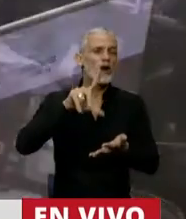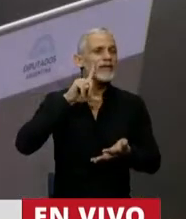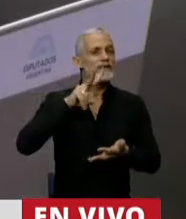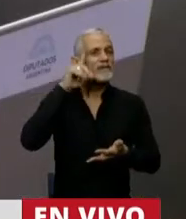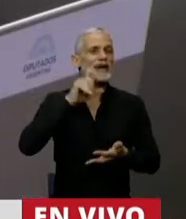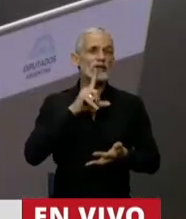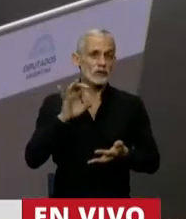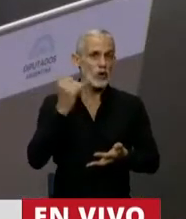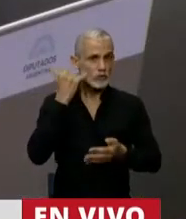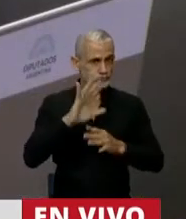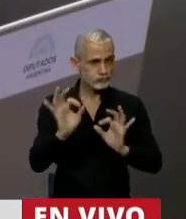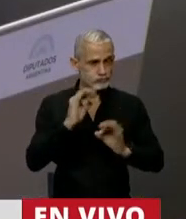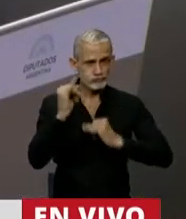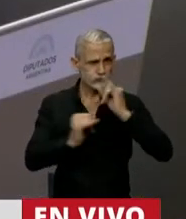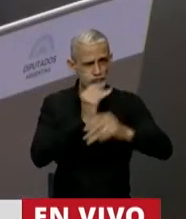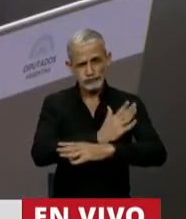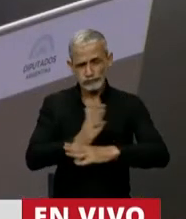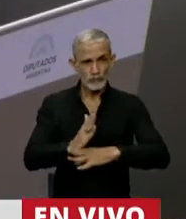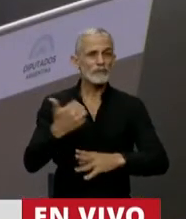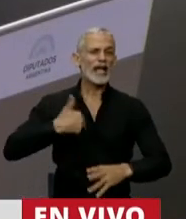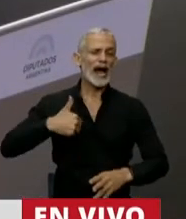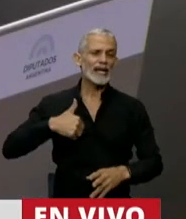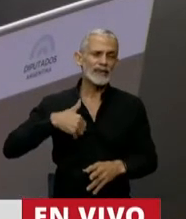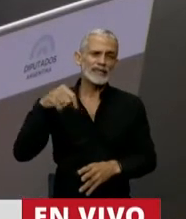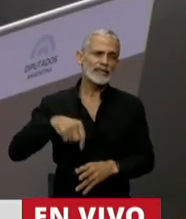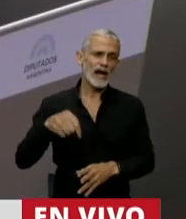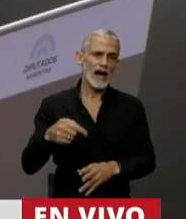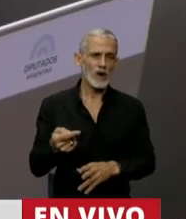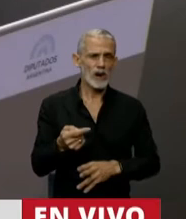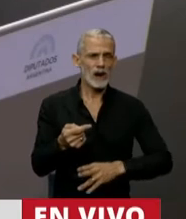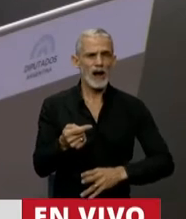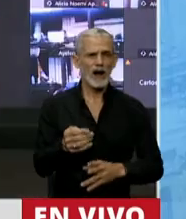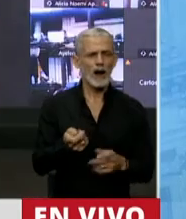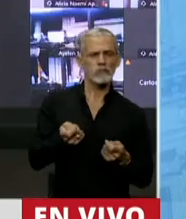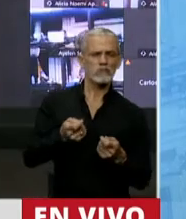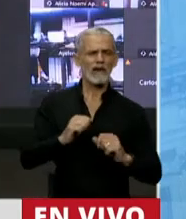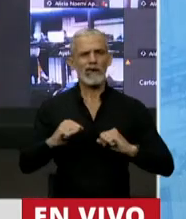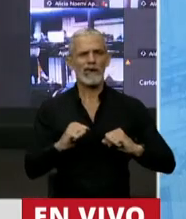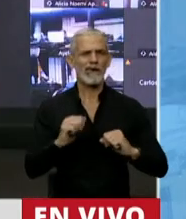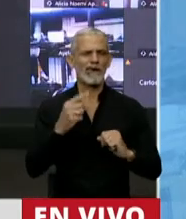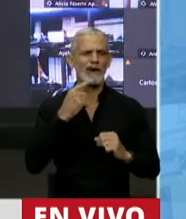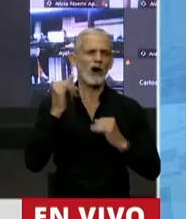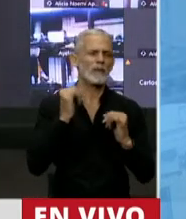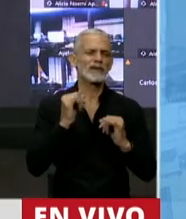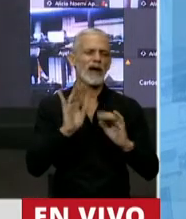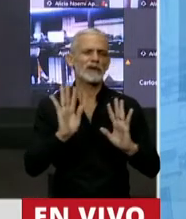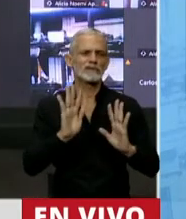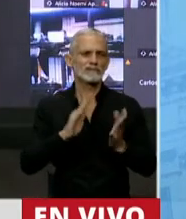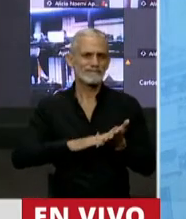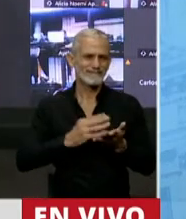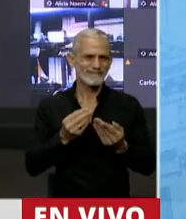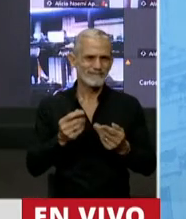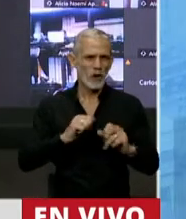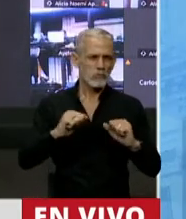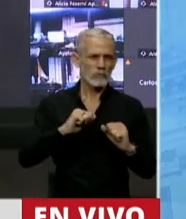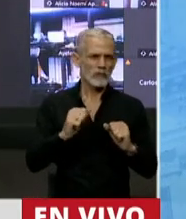bloque. La Argentina no está para chicanas ni para comentarios que tengan que ver con